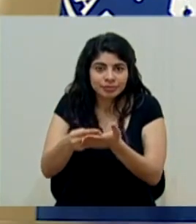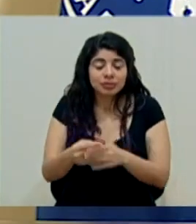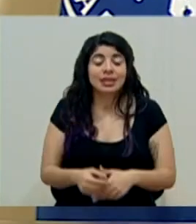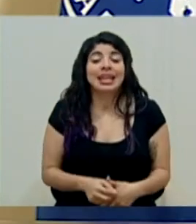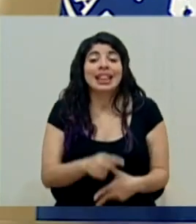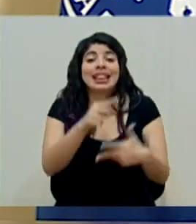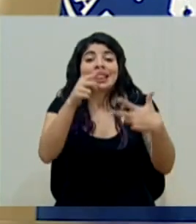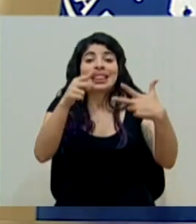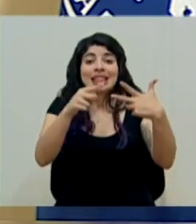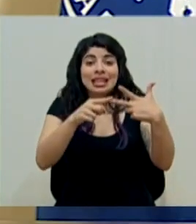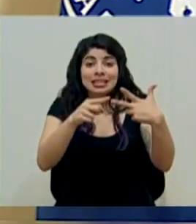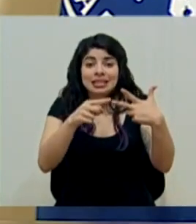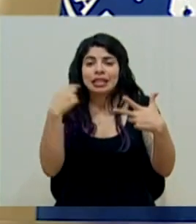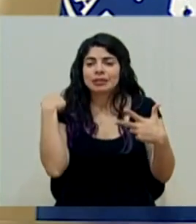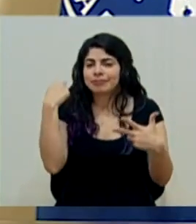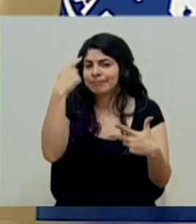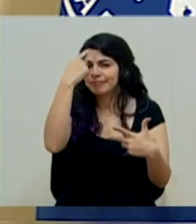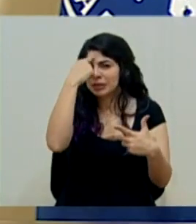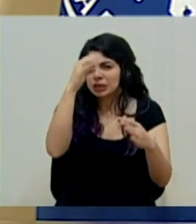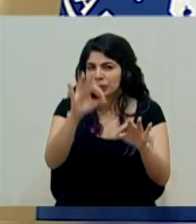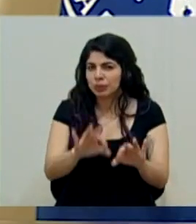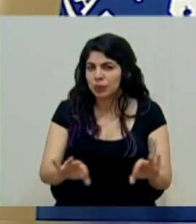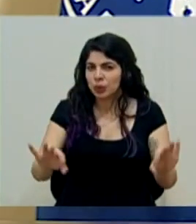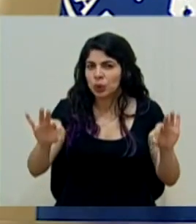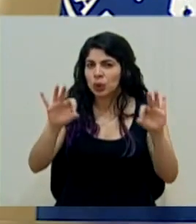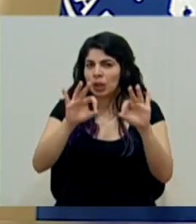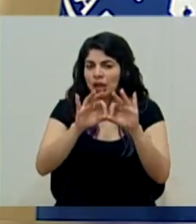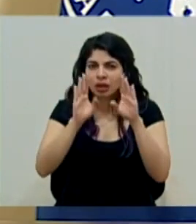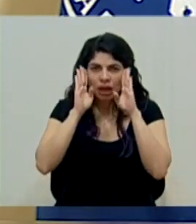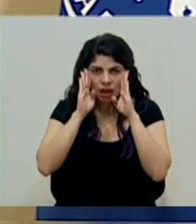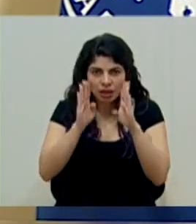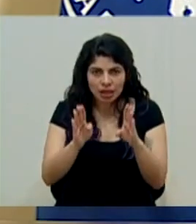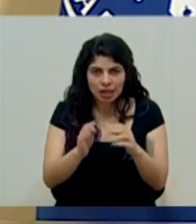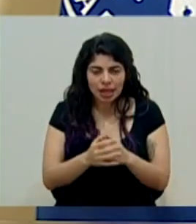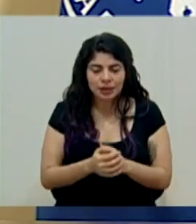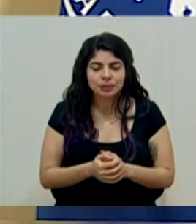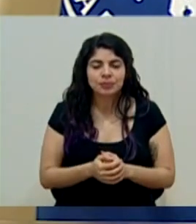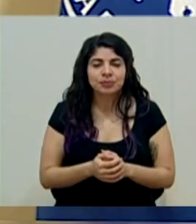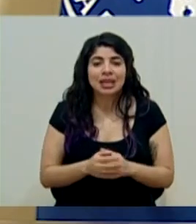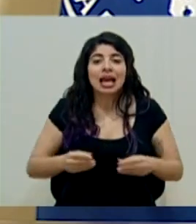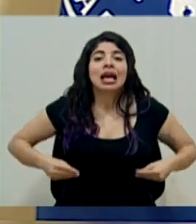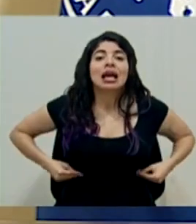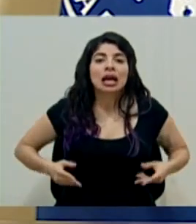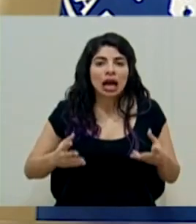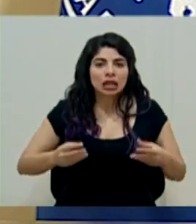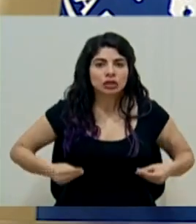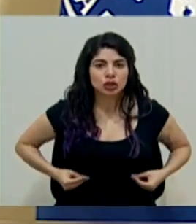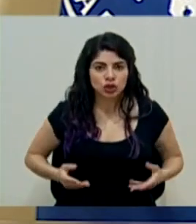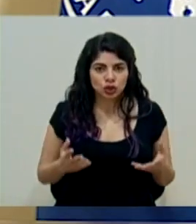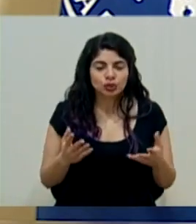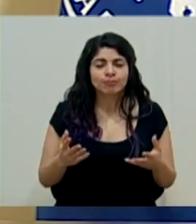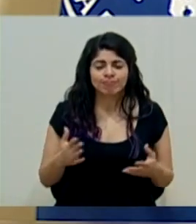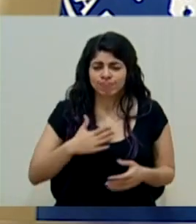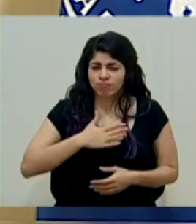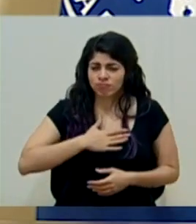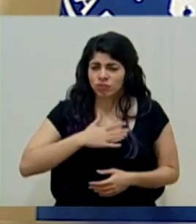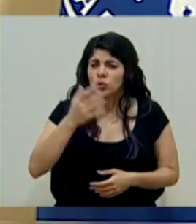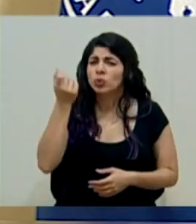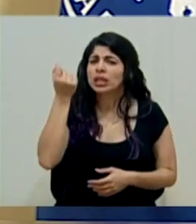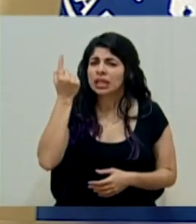Un tercer elemento que creo que es importante abordar, la materia del gasto. Y